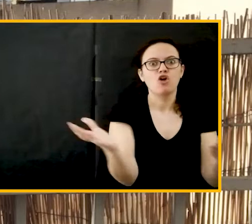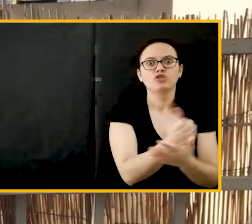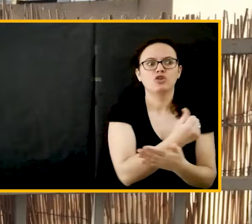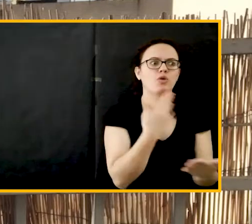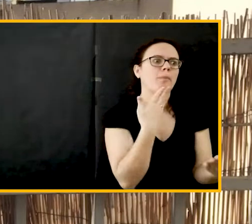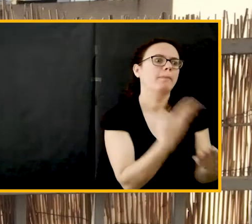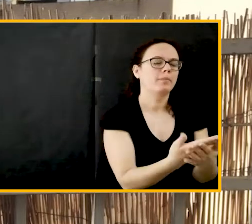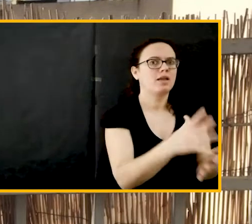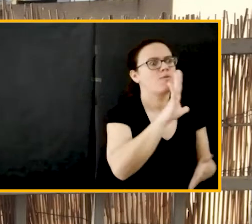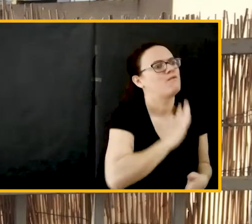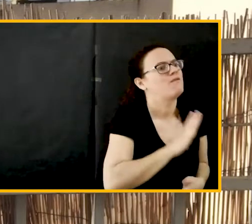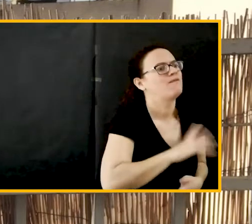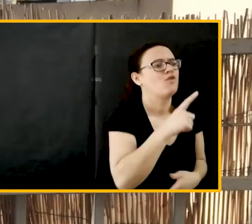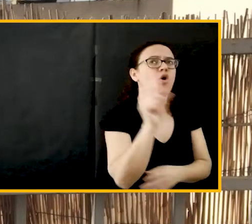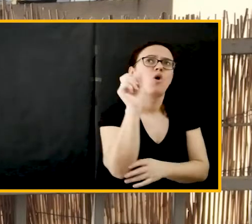brillar.